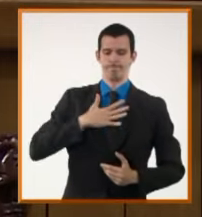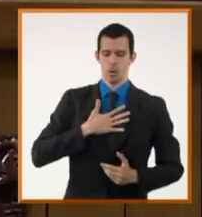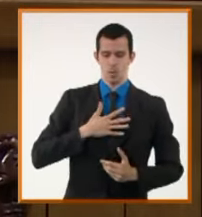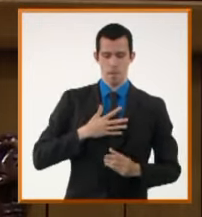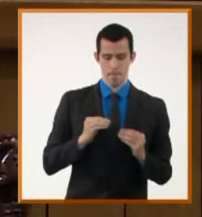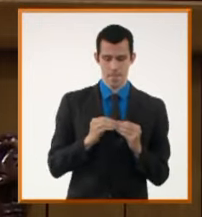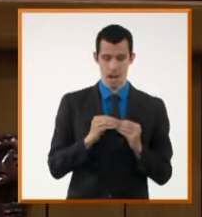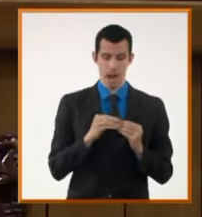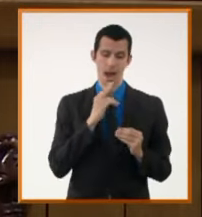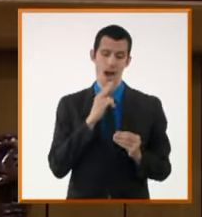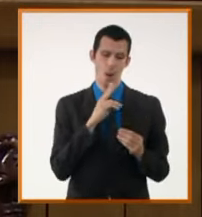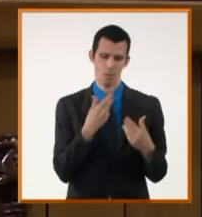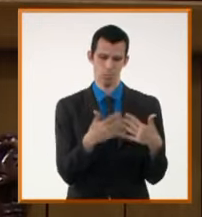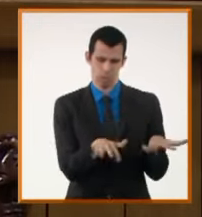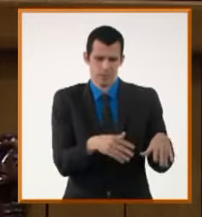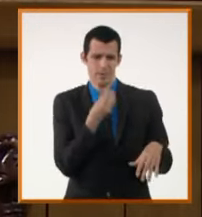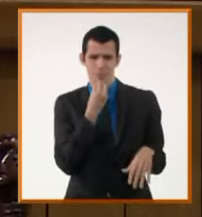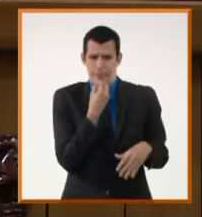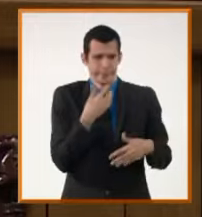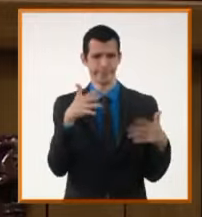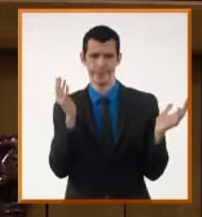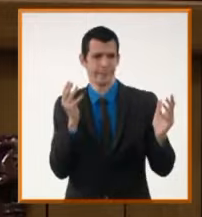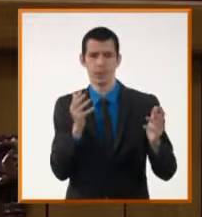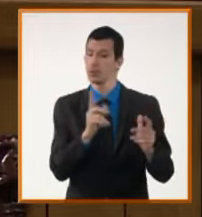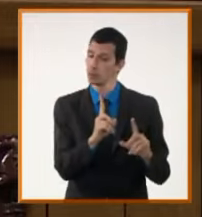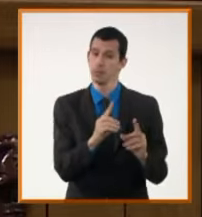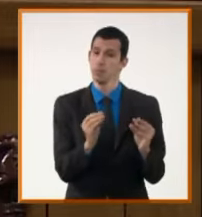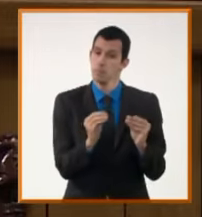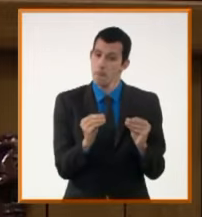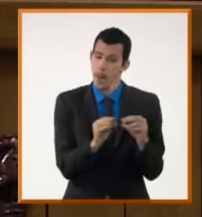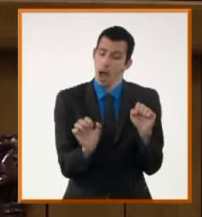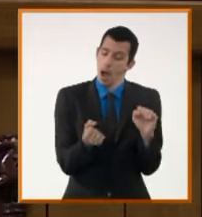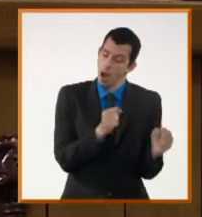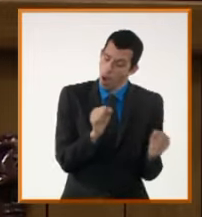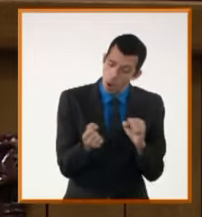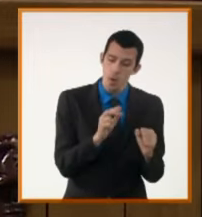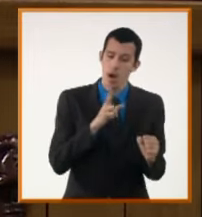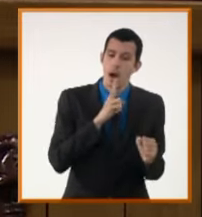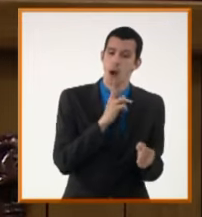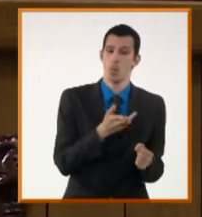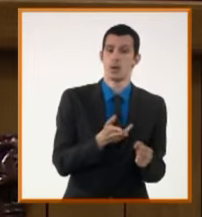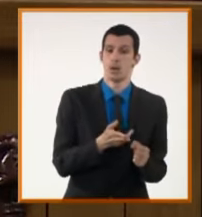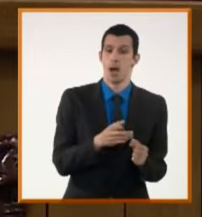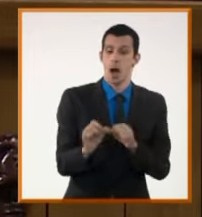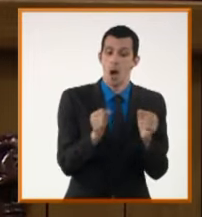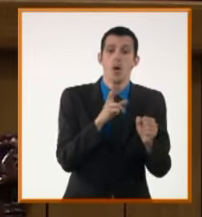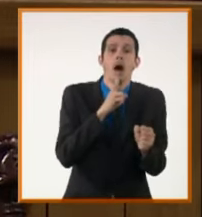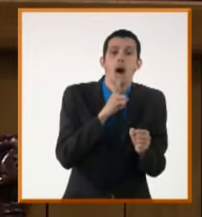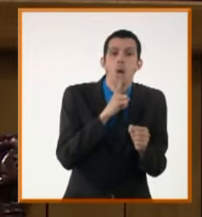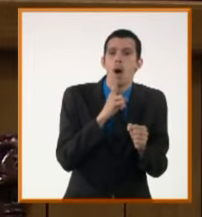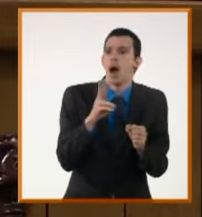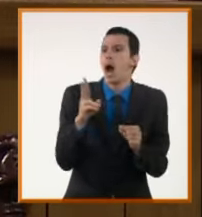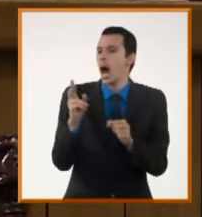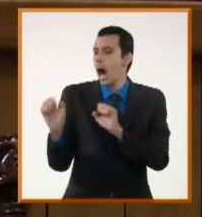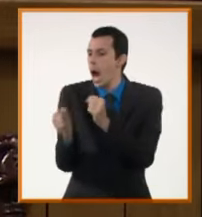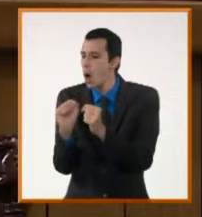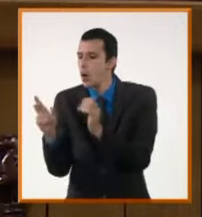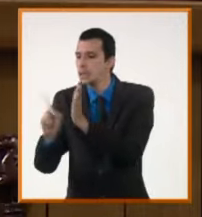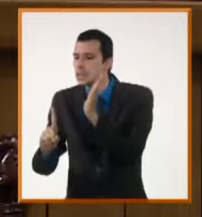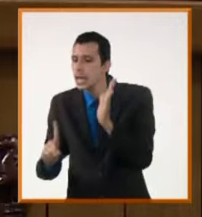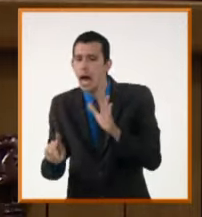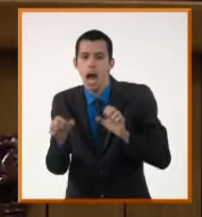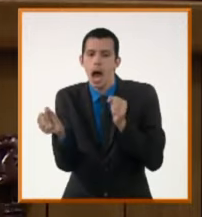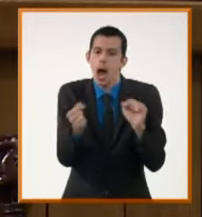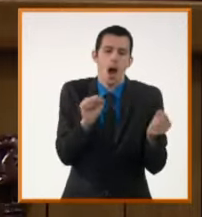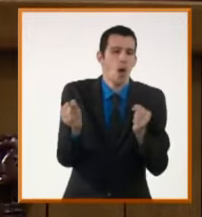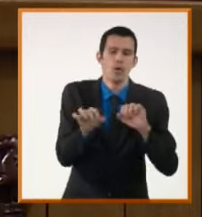Hoy el presupuesto del Estado subsidia esa diferencia, casi 1.000 millones hay que pagar desde el presupuesto del Estado para ver esa